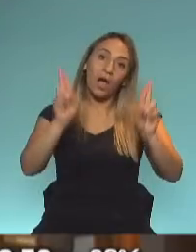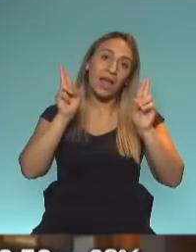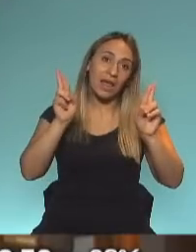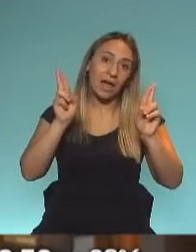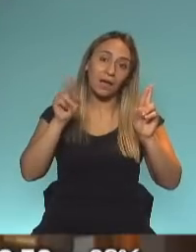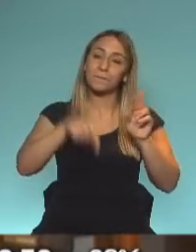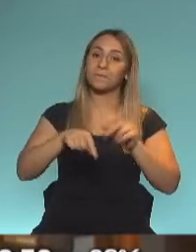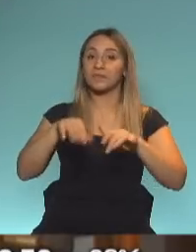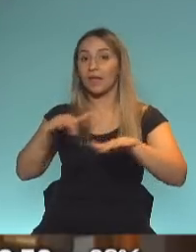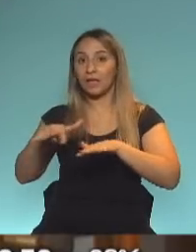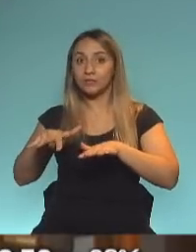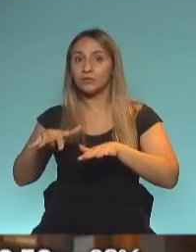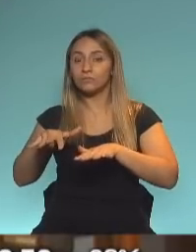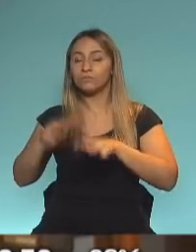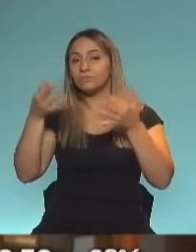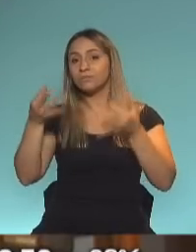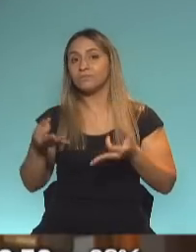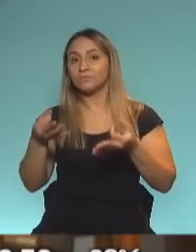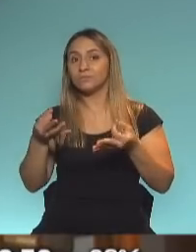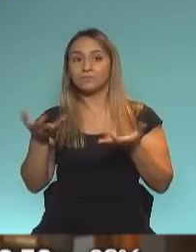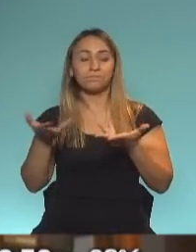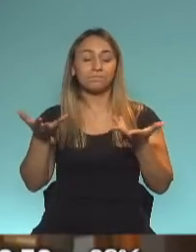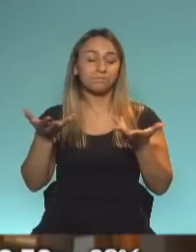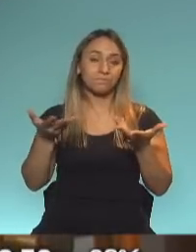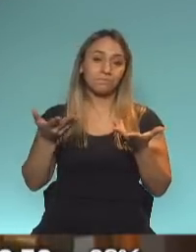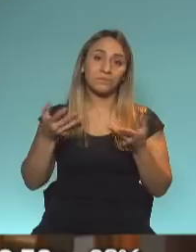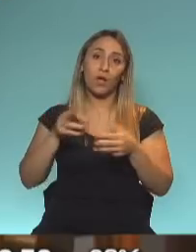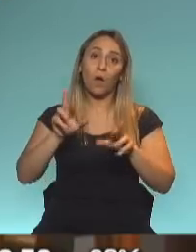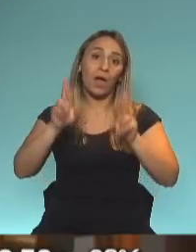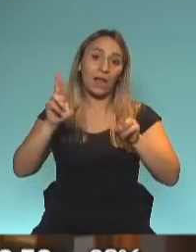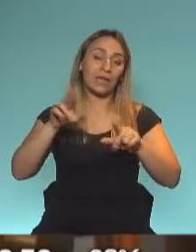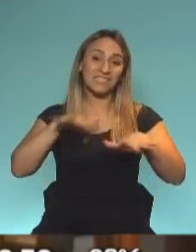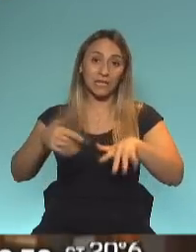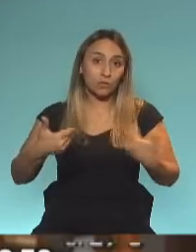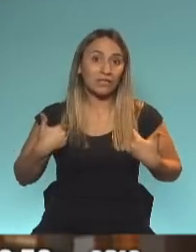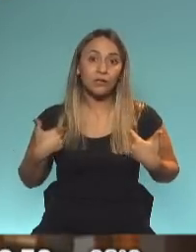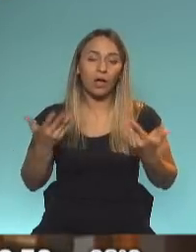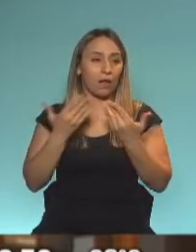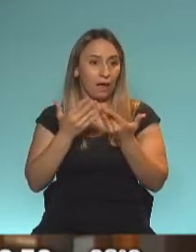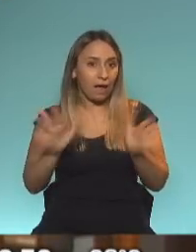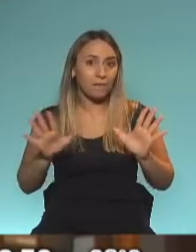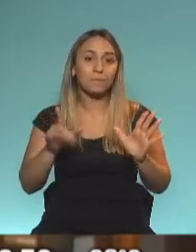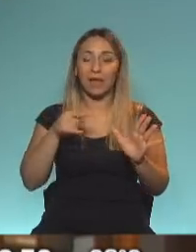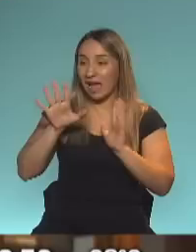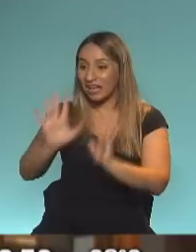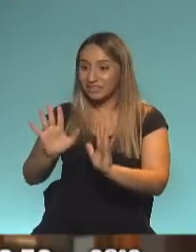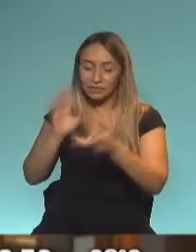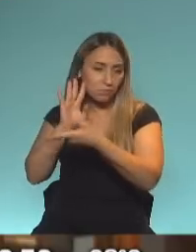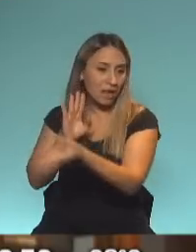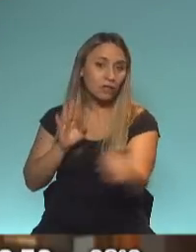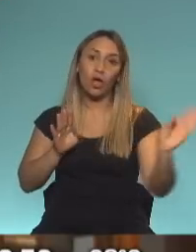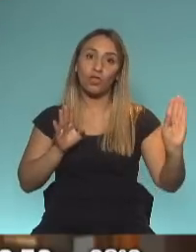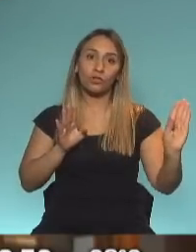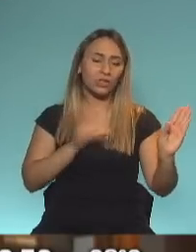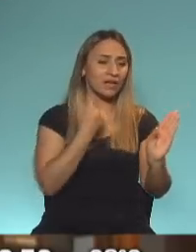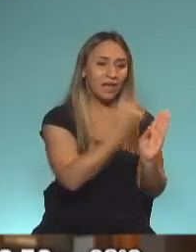se convierta en un caso que abra un camino para que esta cuestión sea tenida en cuenta en todos